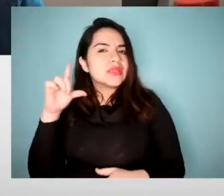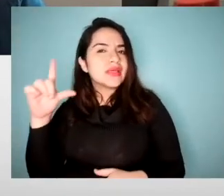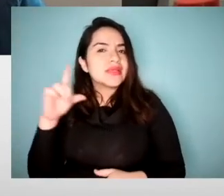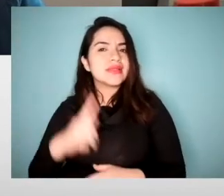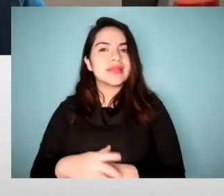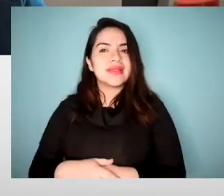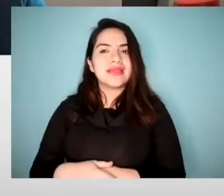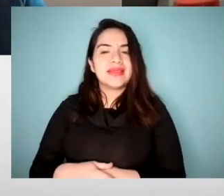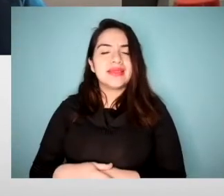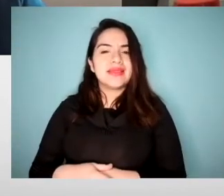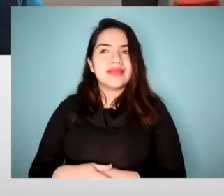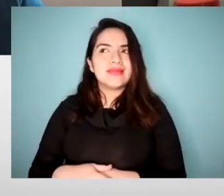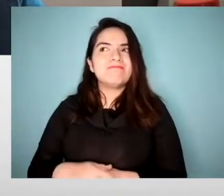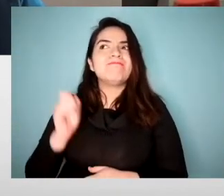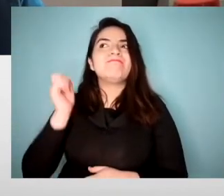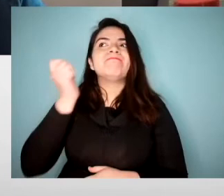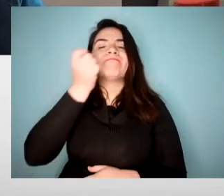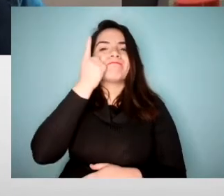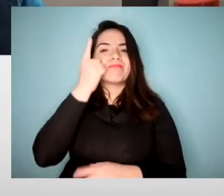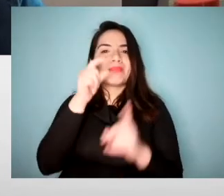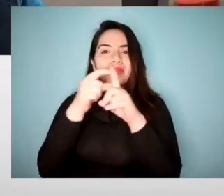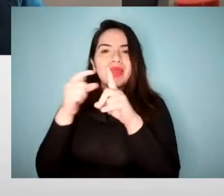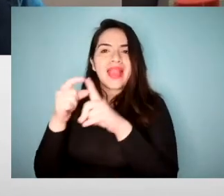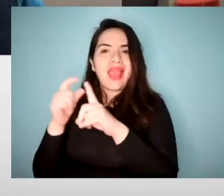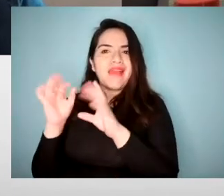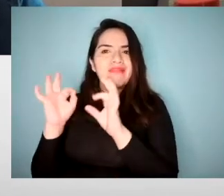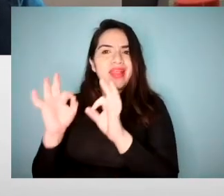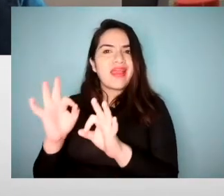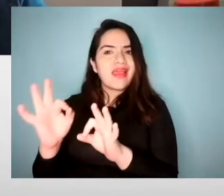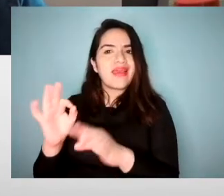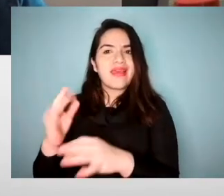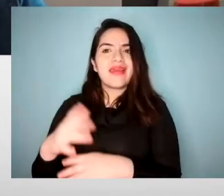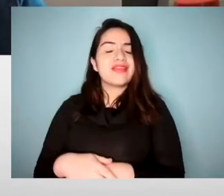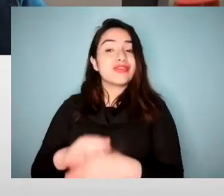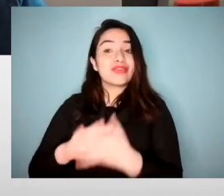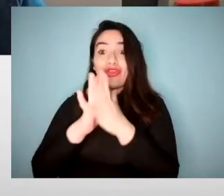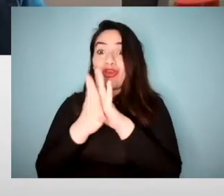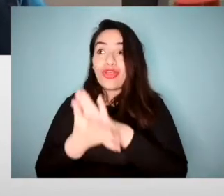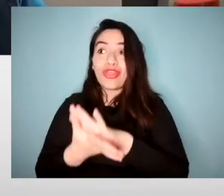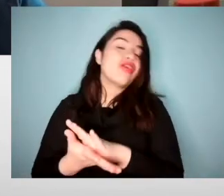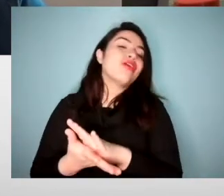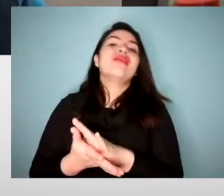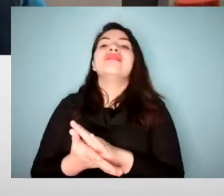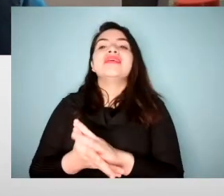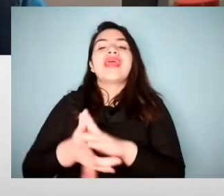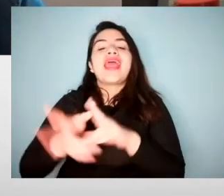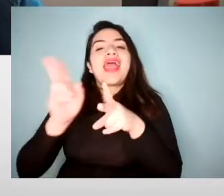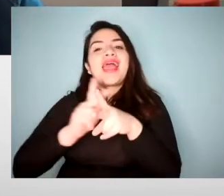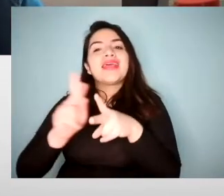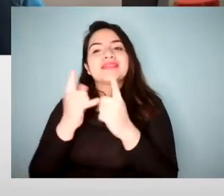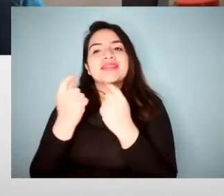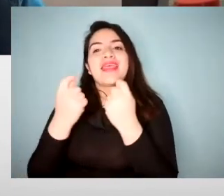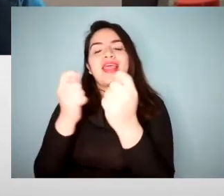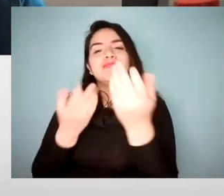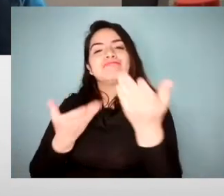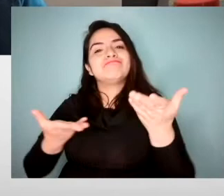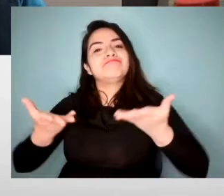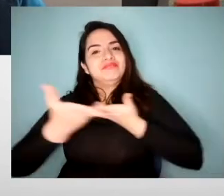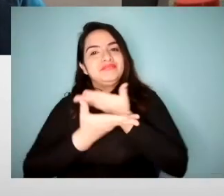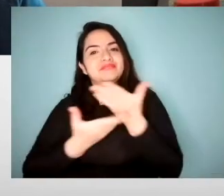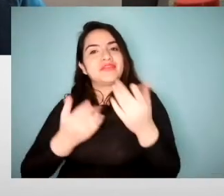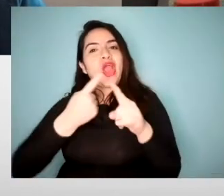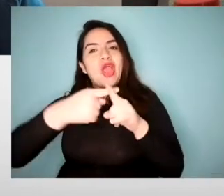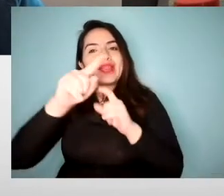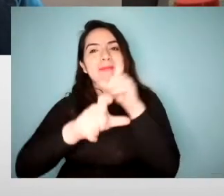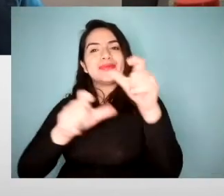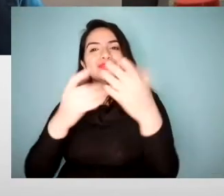quizás modismos que son clásicos. Y todo eso, bueno, lo fui haciendo tratando de interactuar con otros